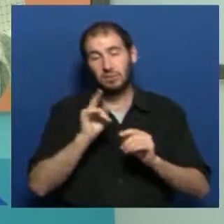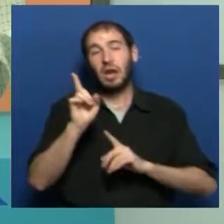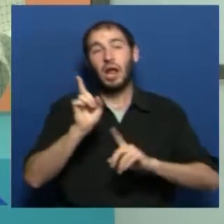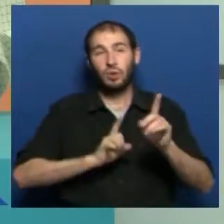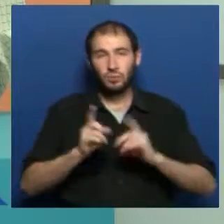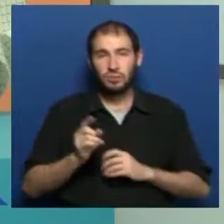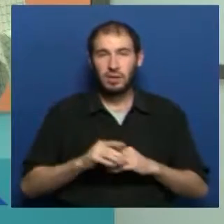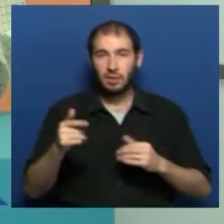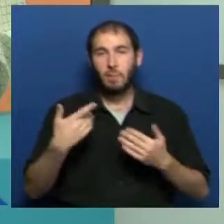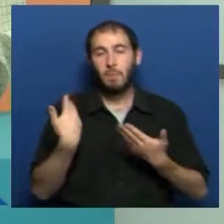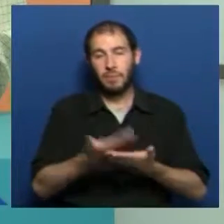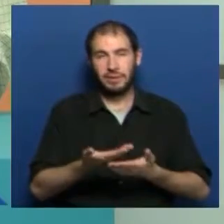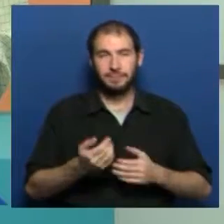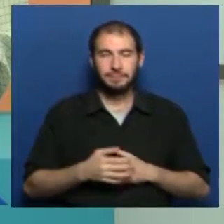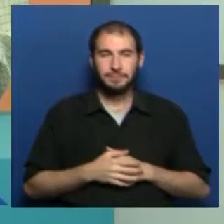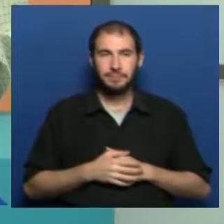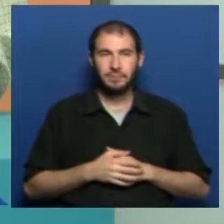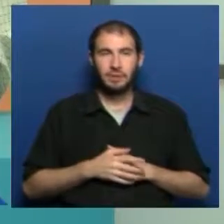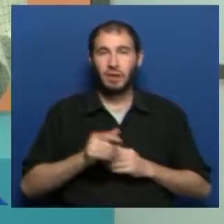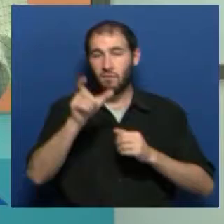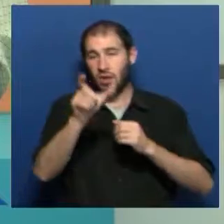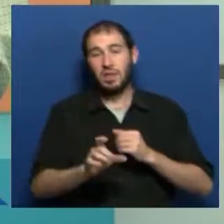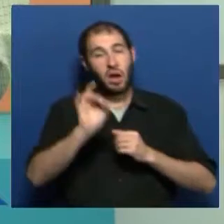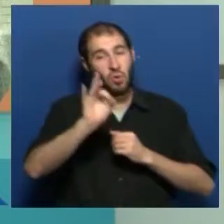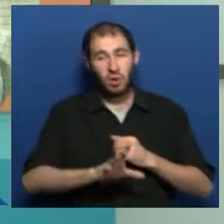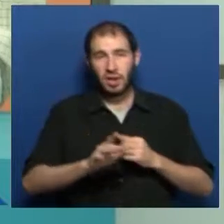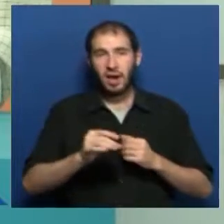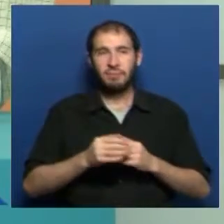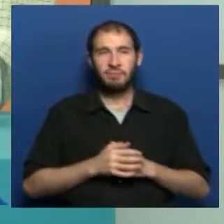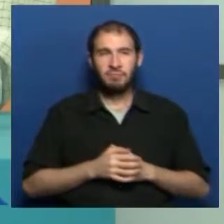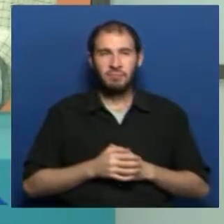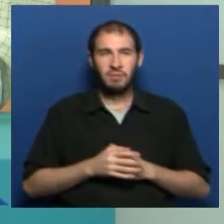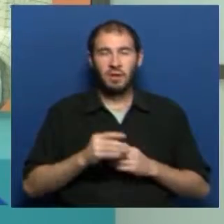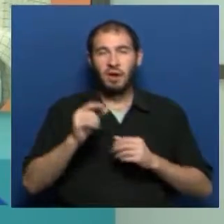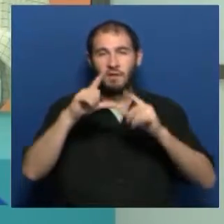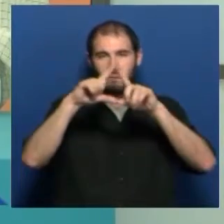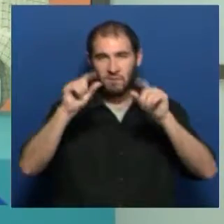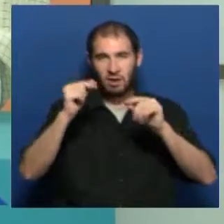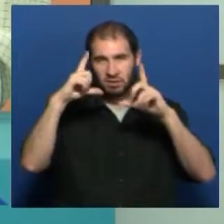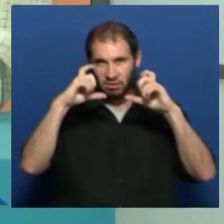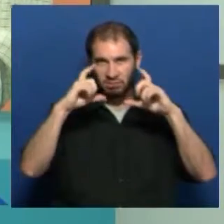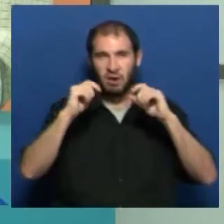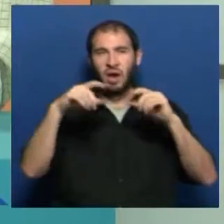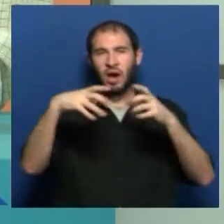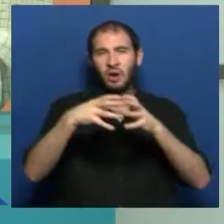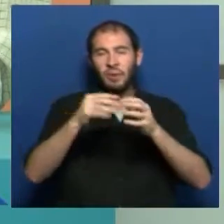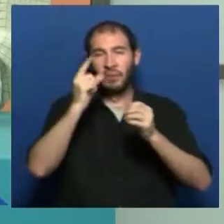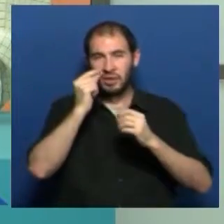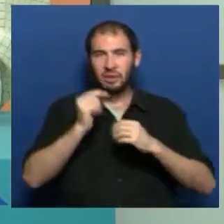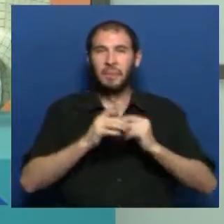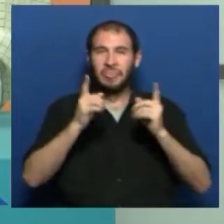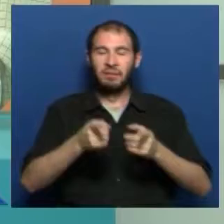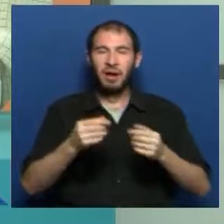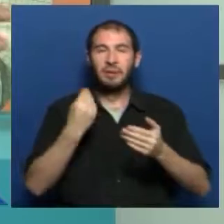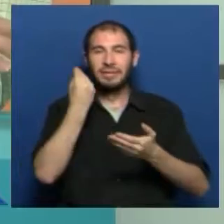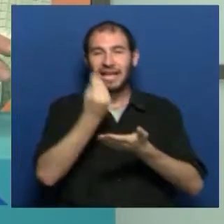que se planteaba. Es una sola boleta donde se contienen las imágenes tanto de los partidos y especialmente